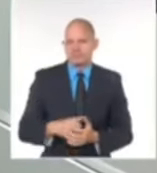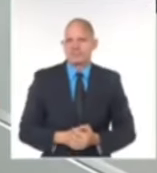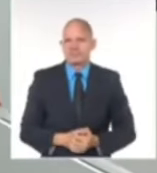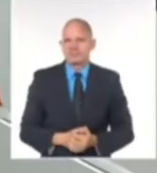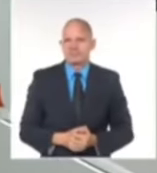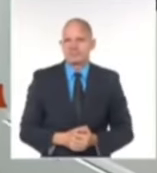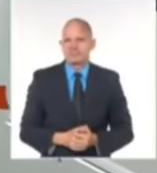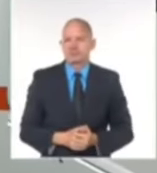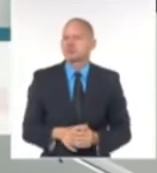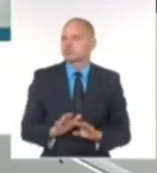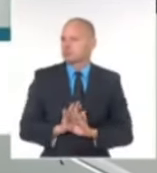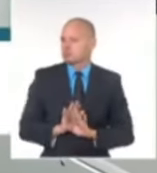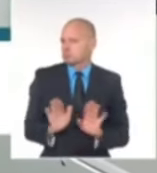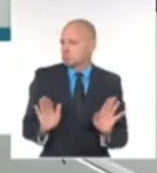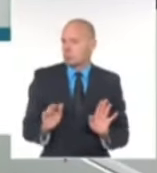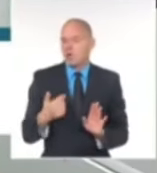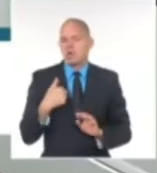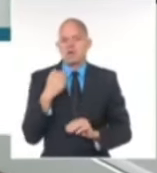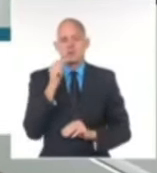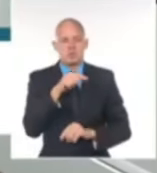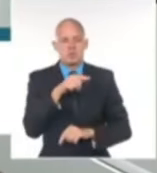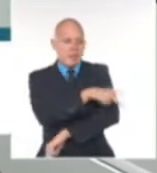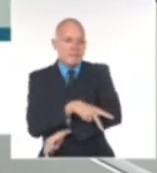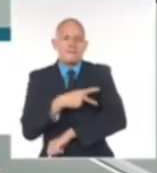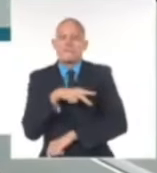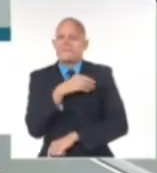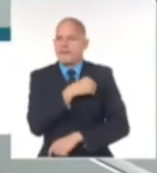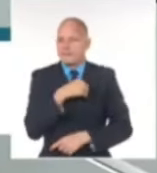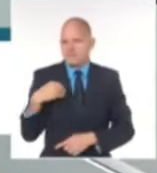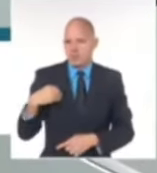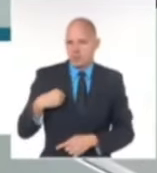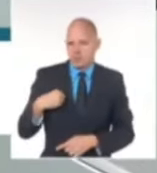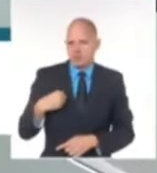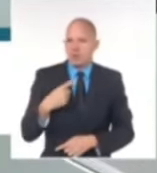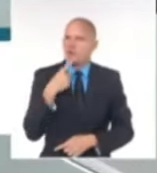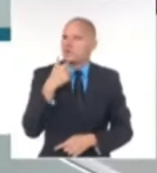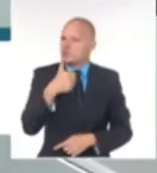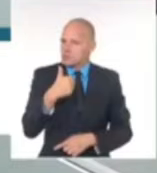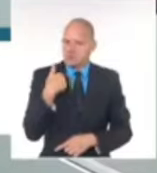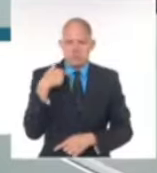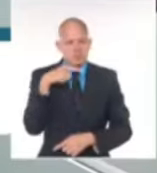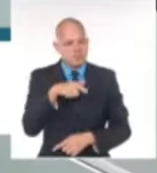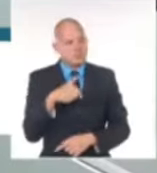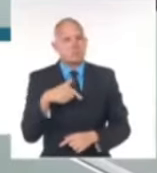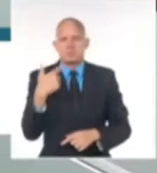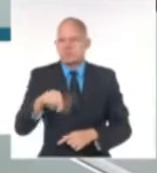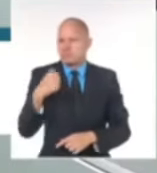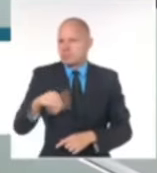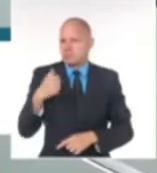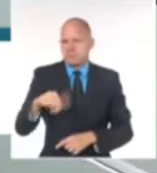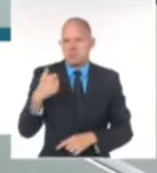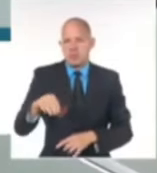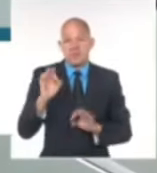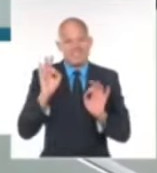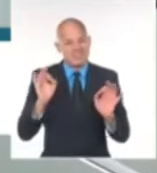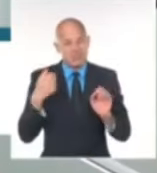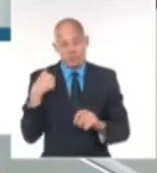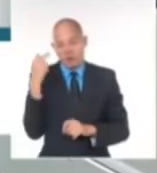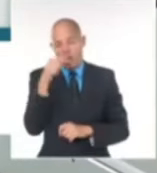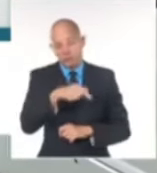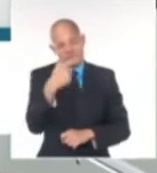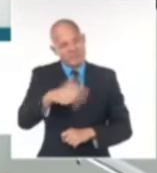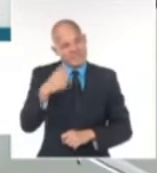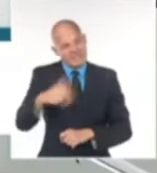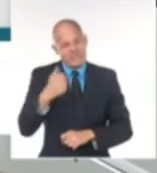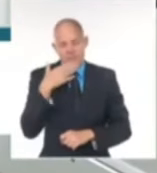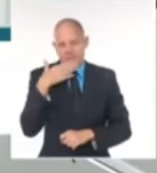realmente ha sido una preparación muy buena. Que de hecho debo decir que siempre que vamos a Polonia hacemos una muy buena